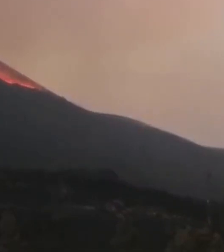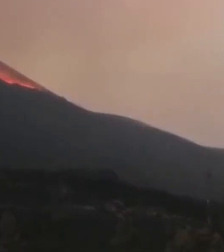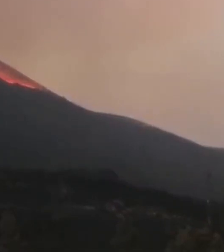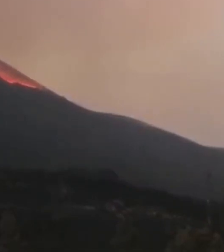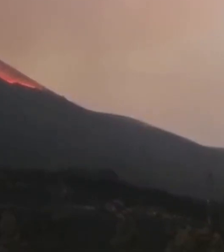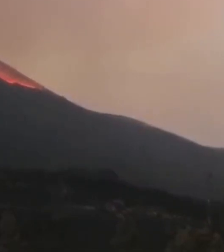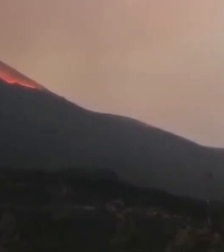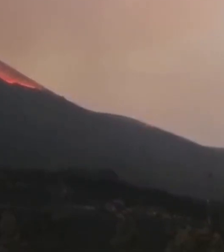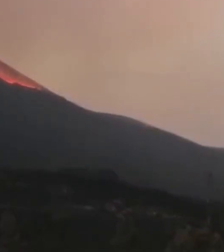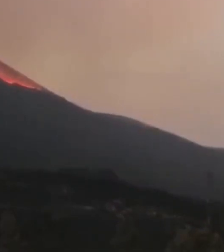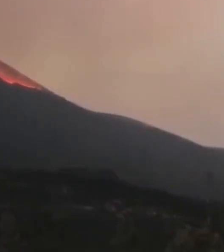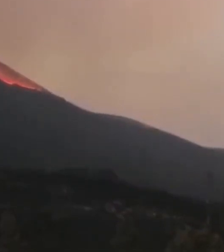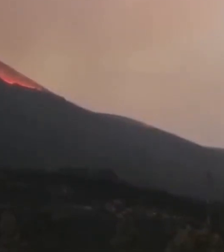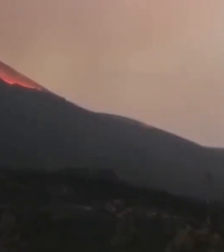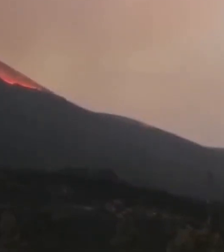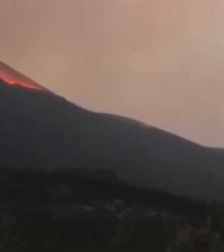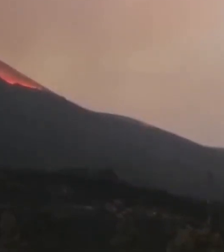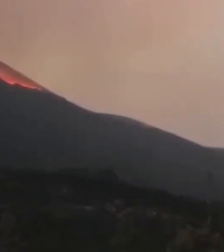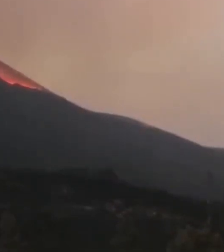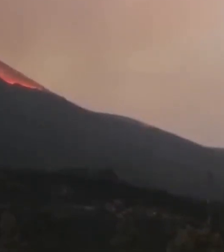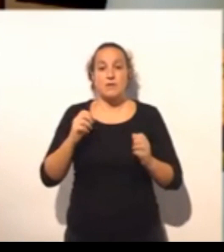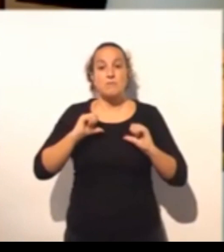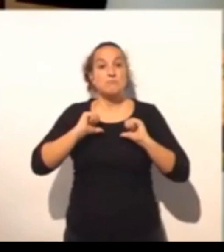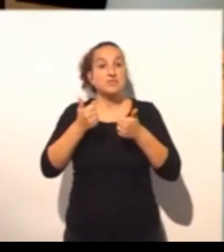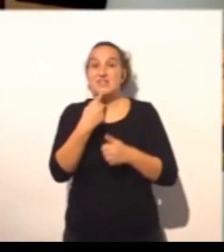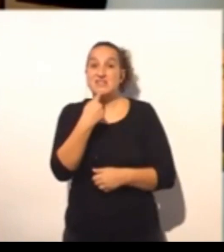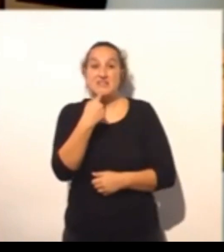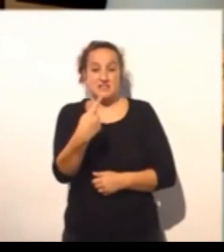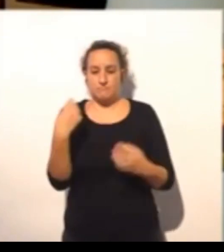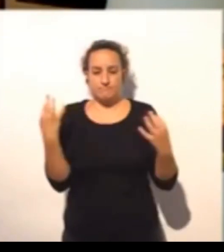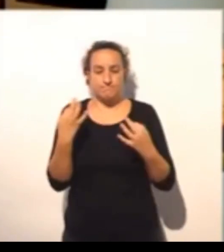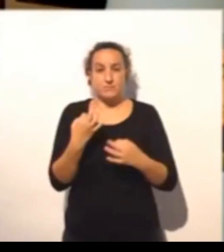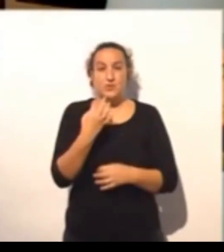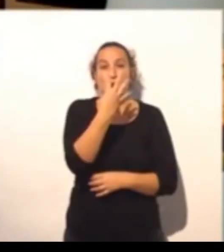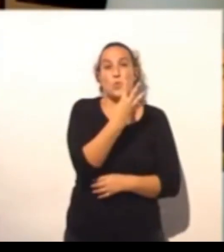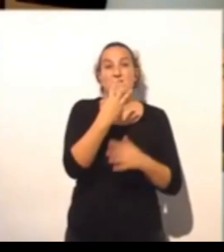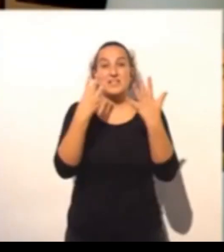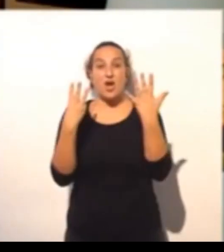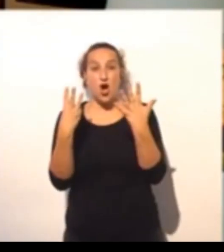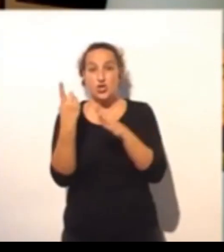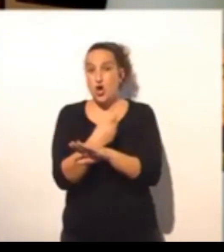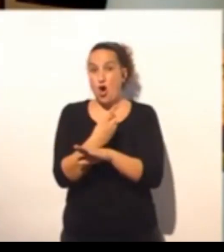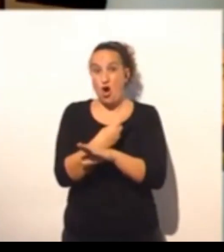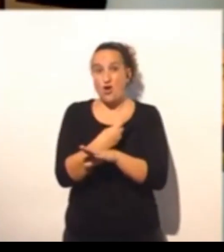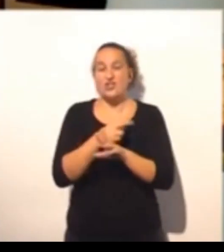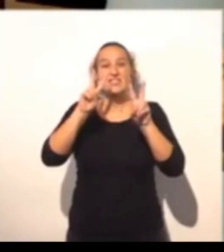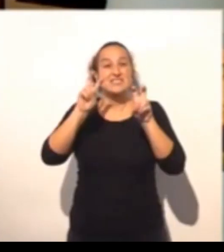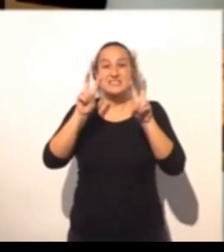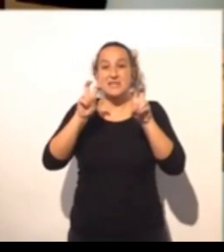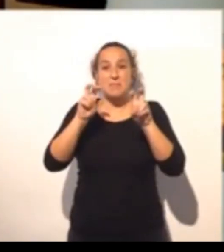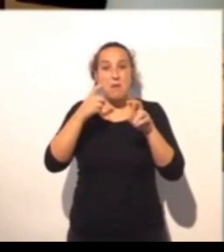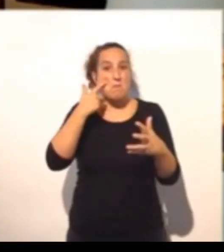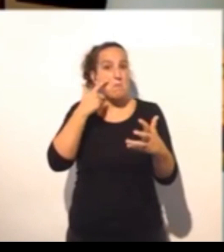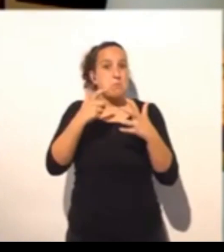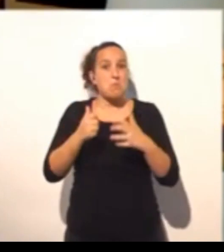todo el sector oeste y noroeste de la isla de la palma los últimos 48 horas el fenómeno lectivo más destacable ha sido